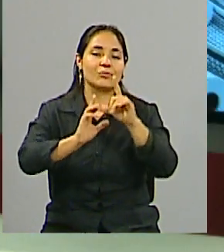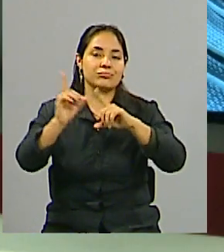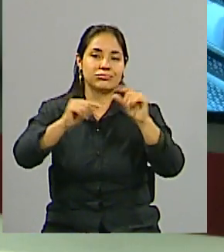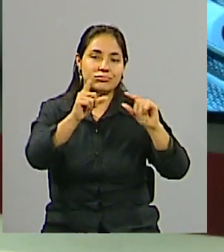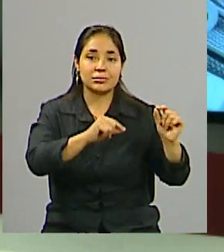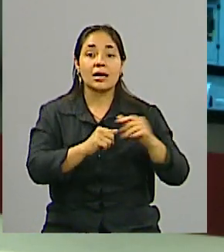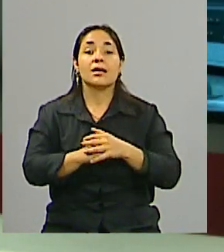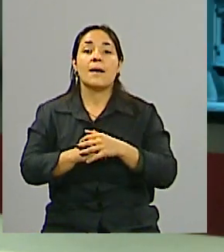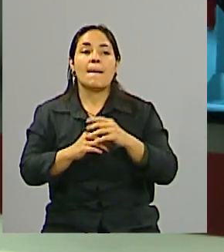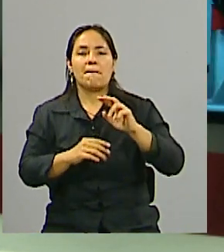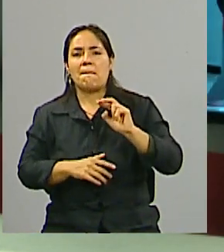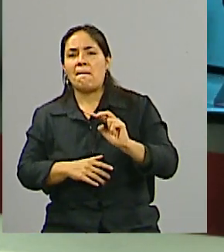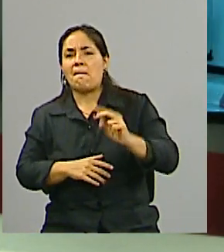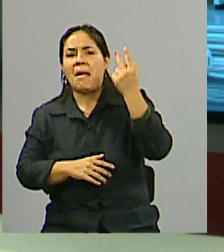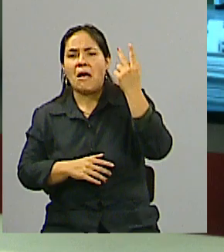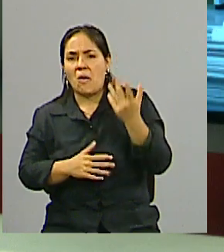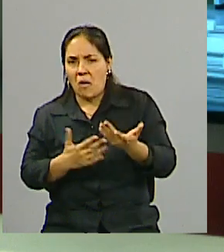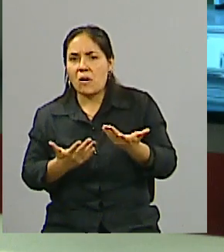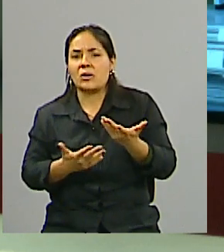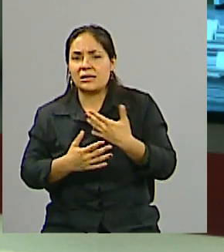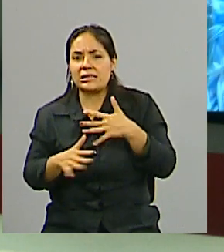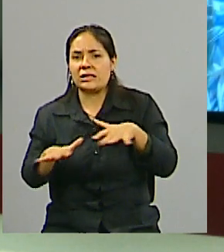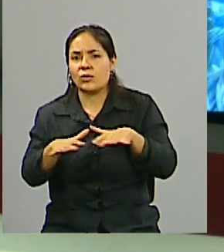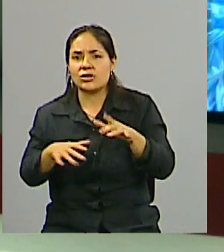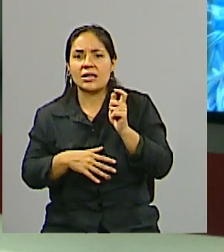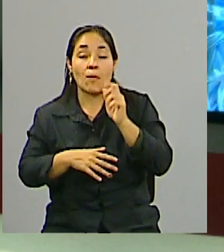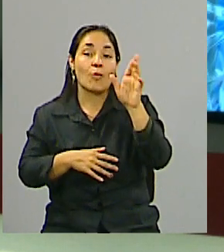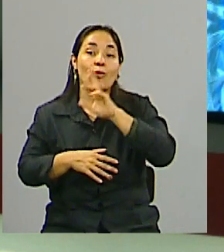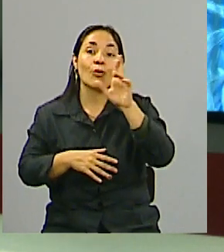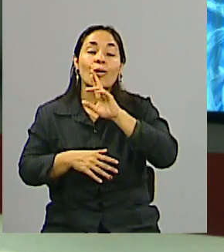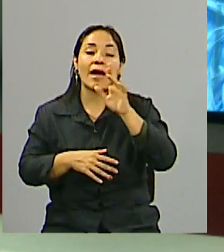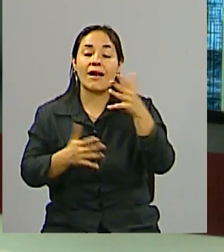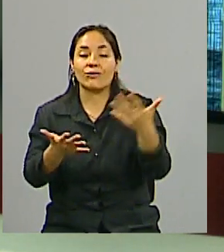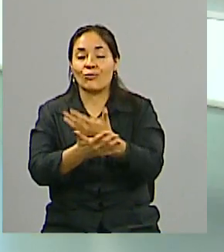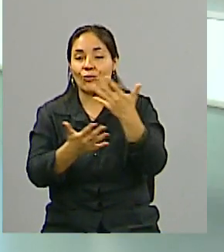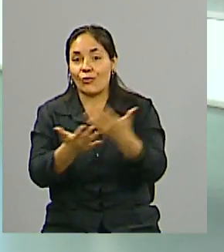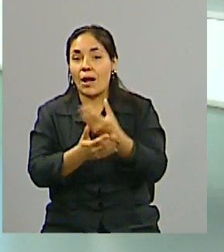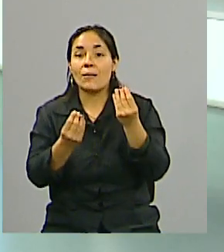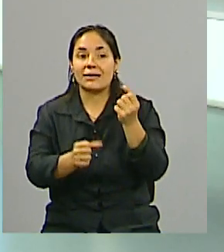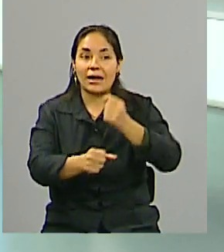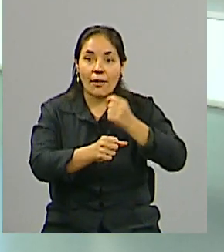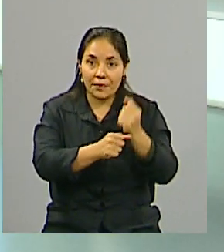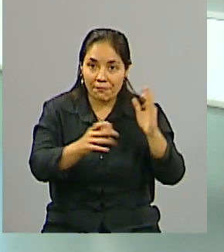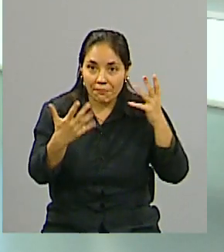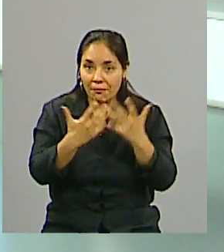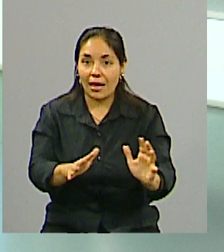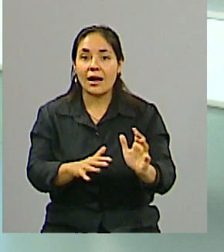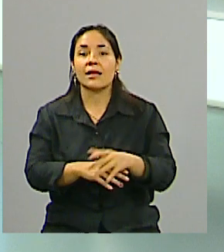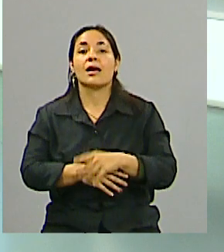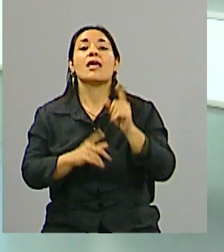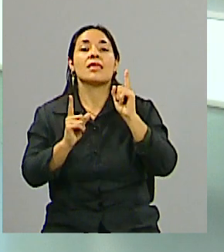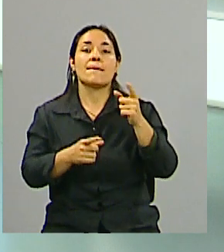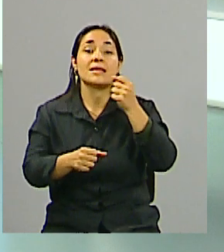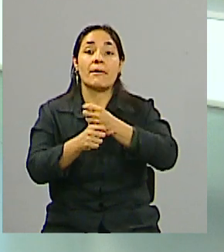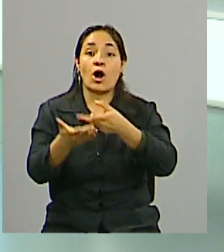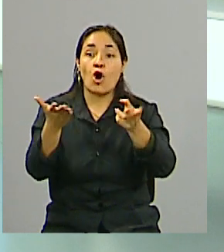se la llevó en esta situación fueron las mujeres, porque son las que perdieron el trabajo primero, las que les cuesta